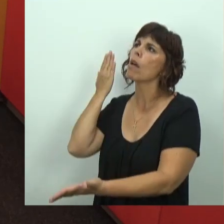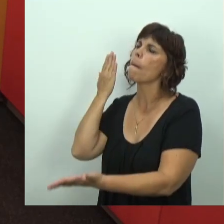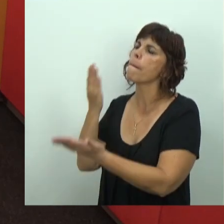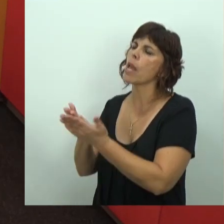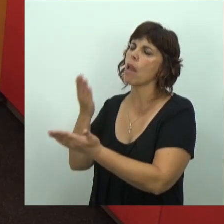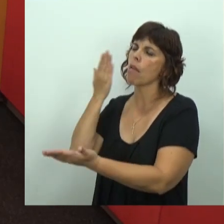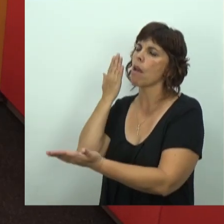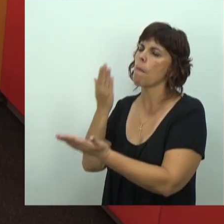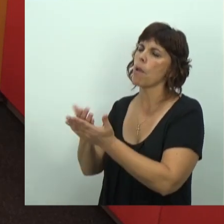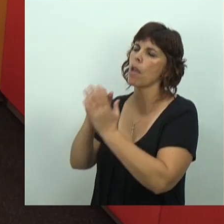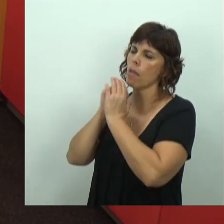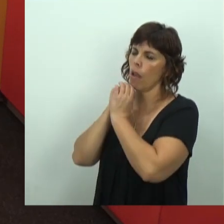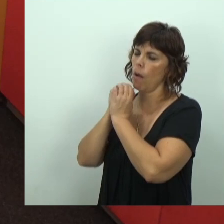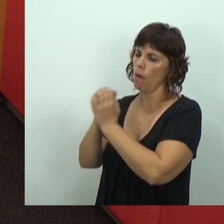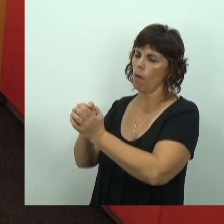Permanece pidiendo.